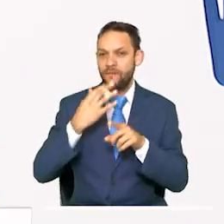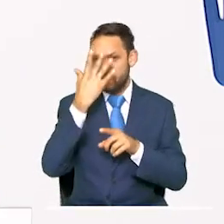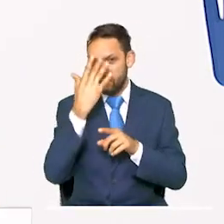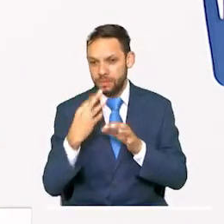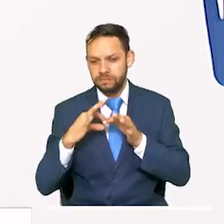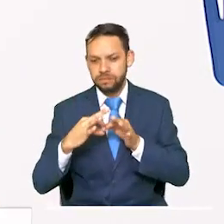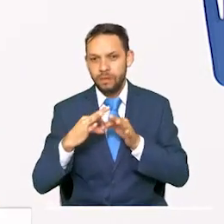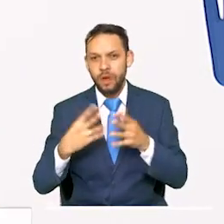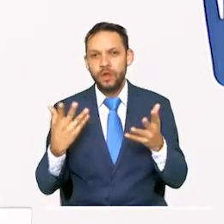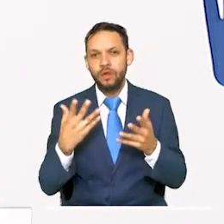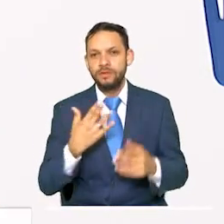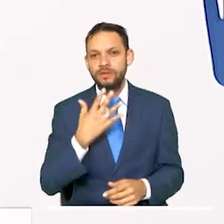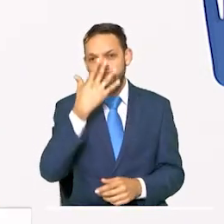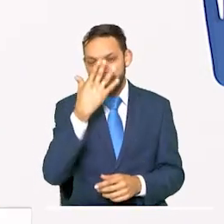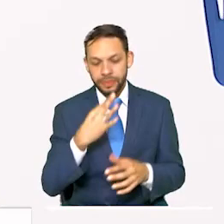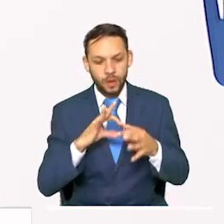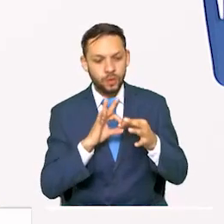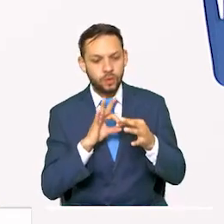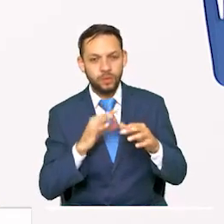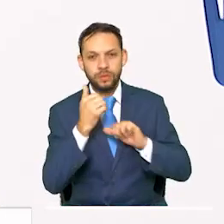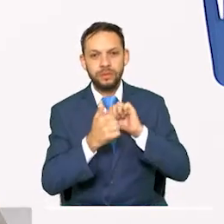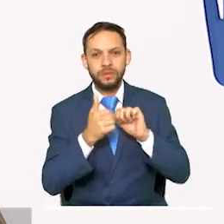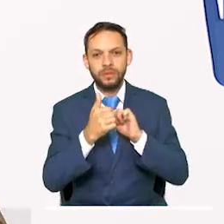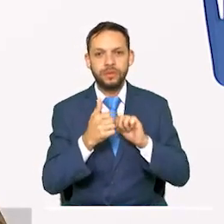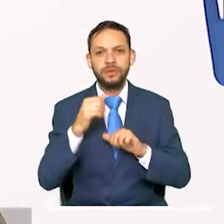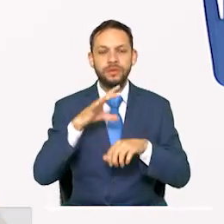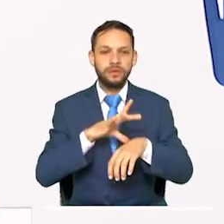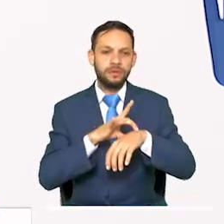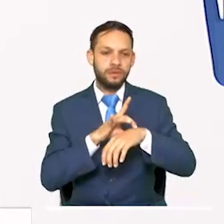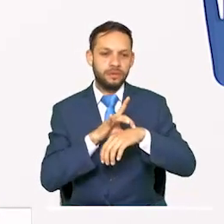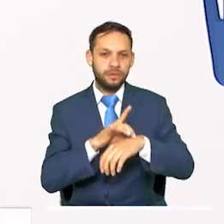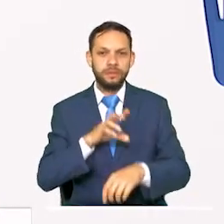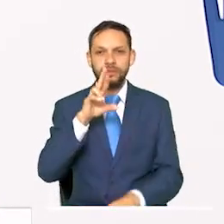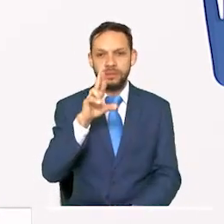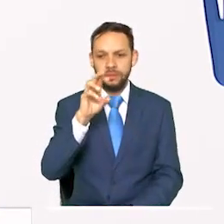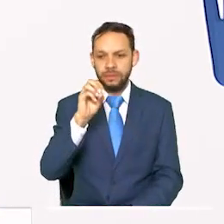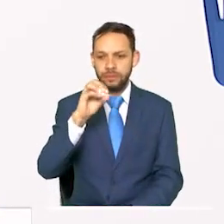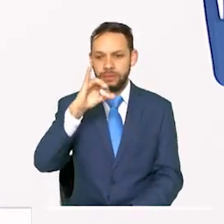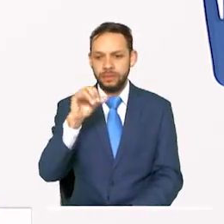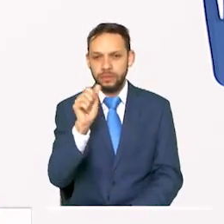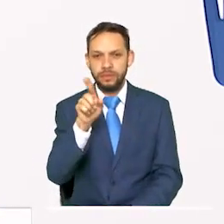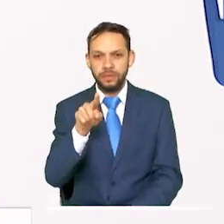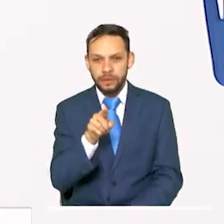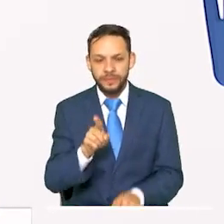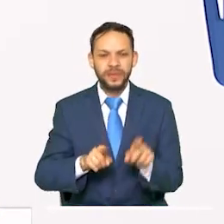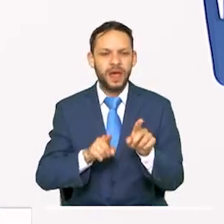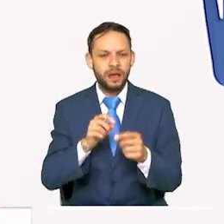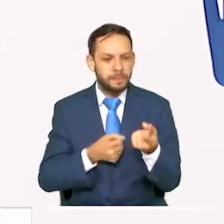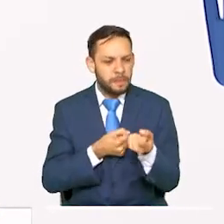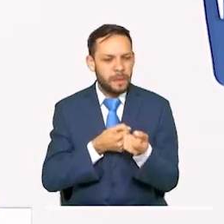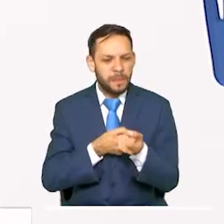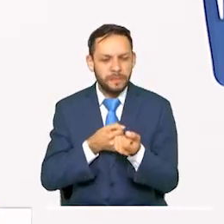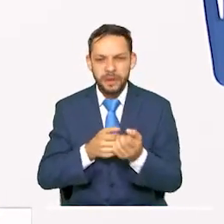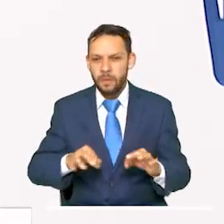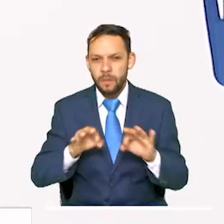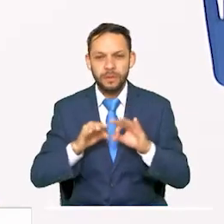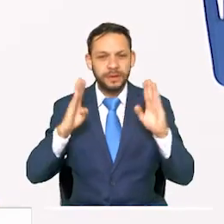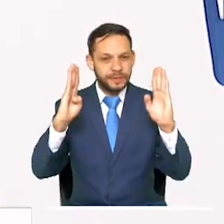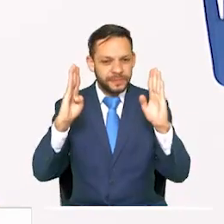Dr. Rojas en todas las redes, temas que salen o resultan de la atención